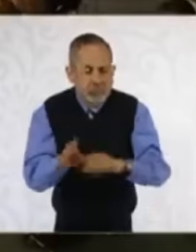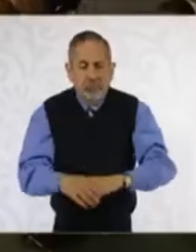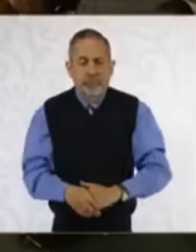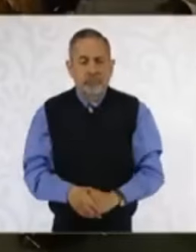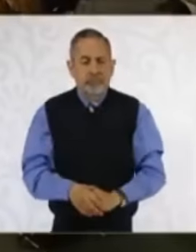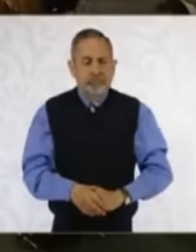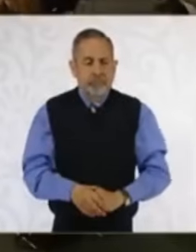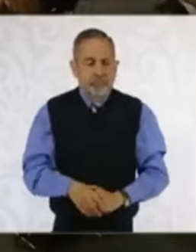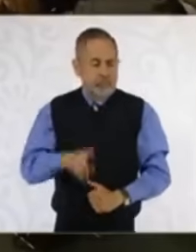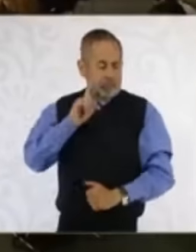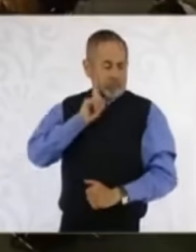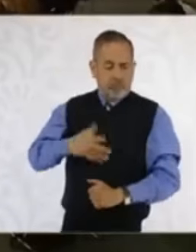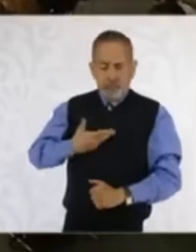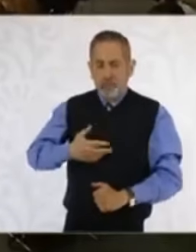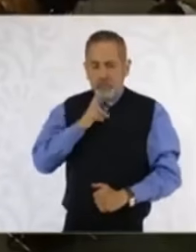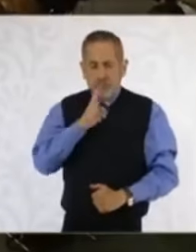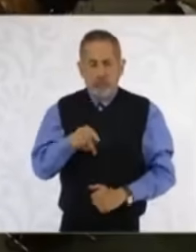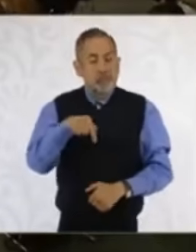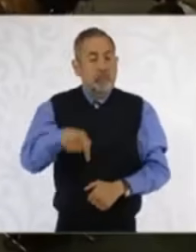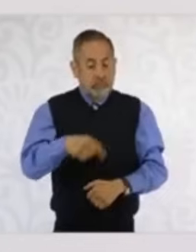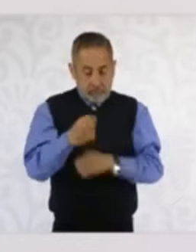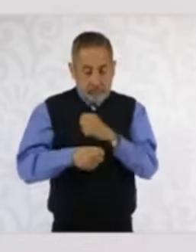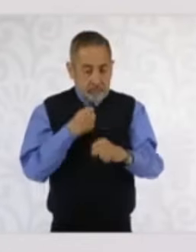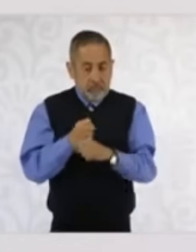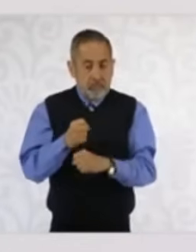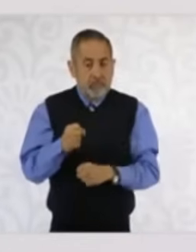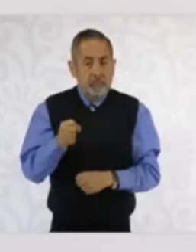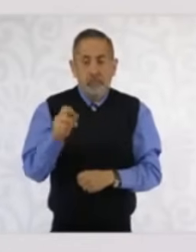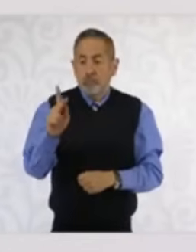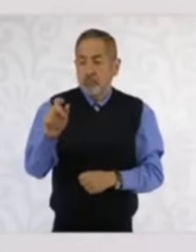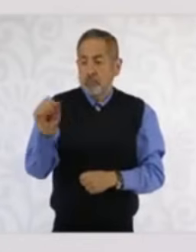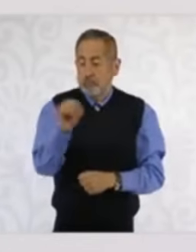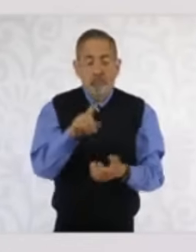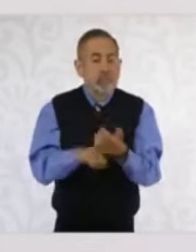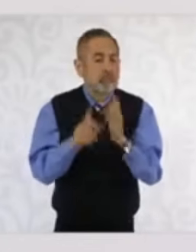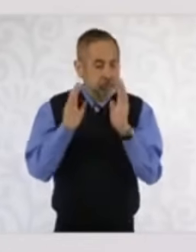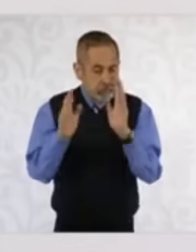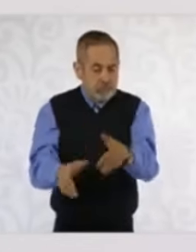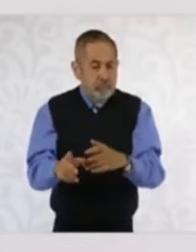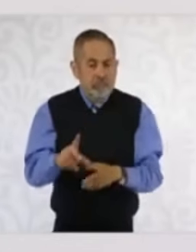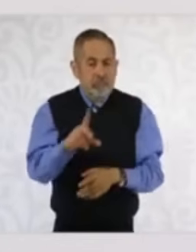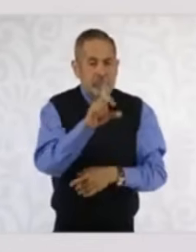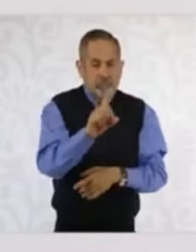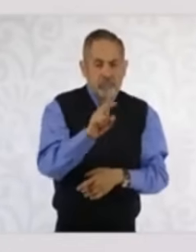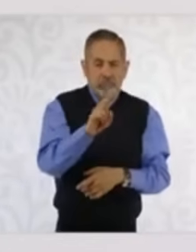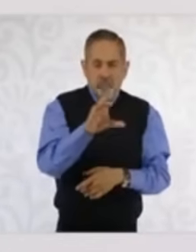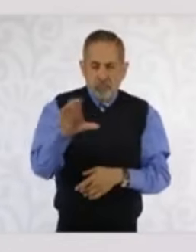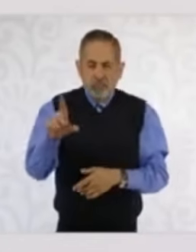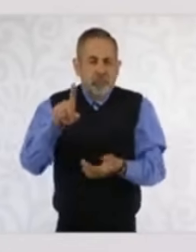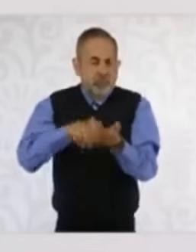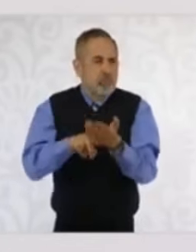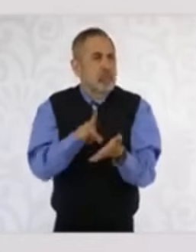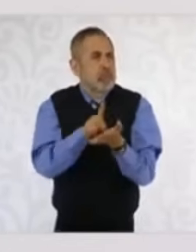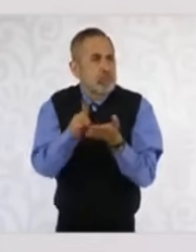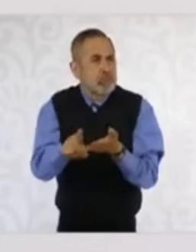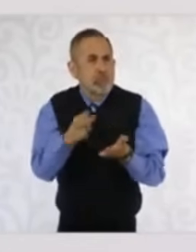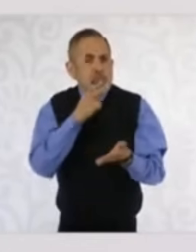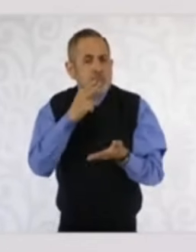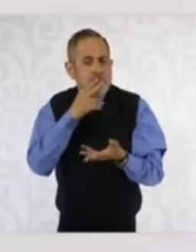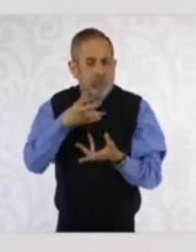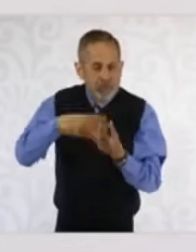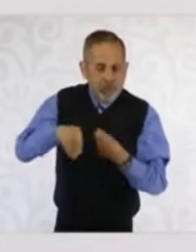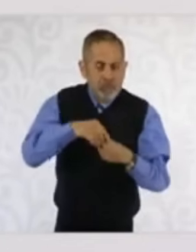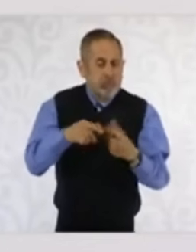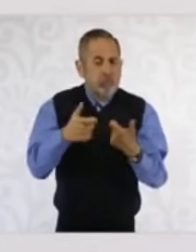este año 2024 tuvo Pemex 30% en el DUC, que es el derecho de utilidad